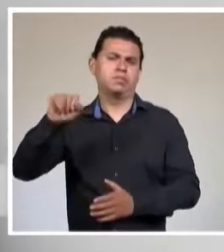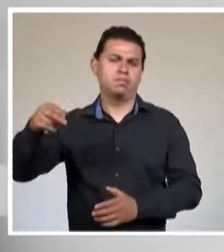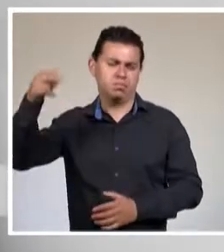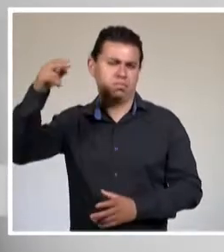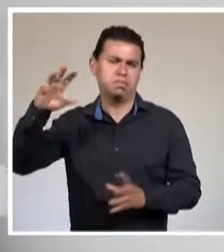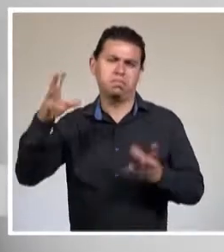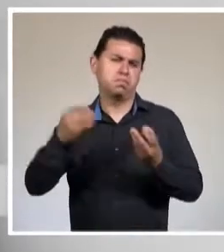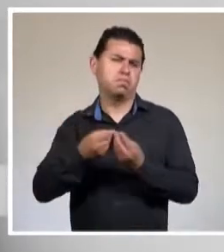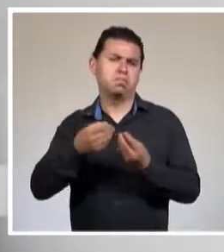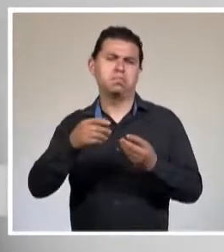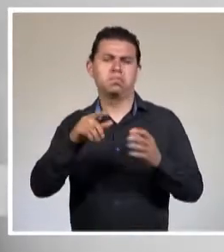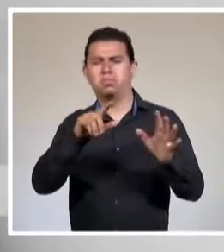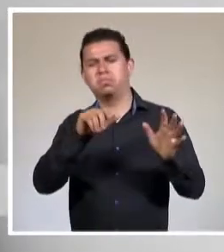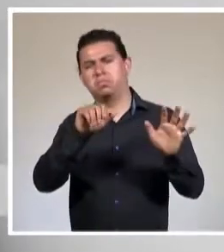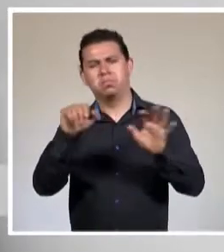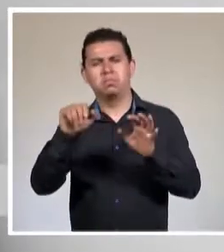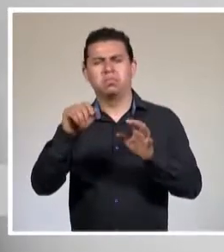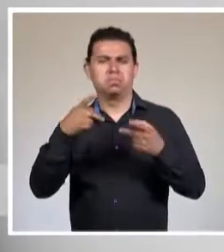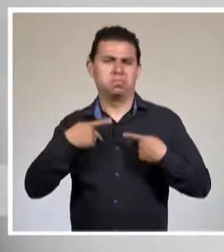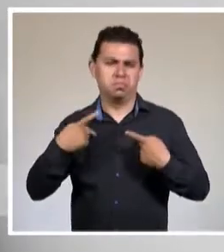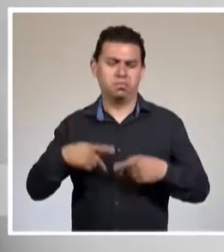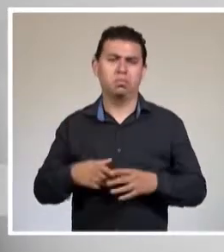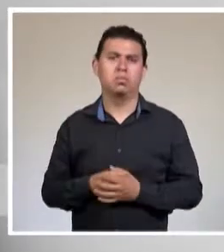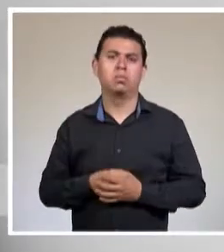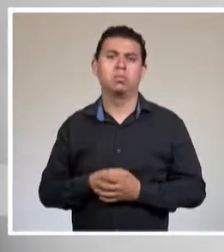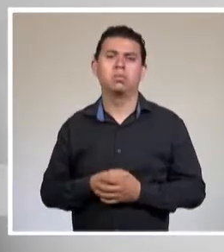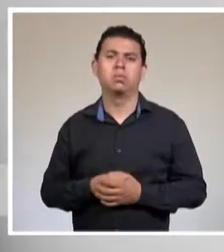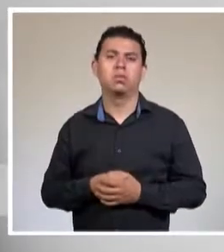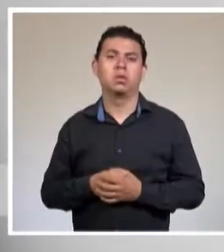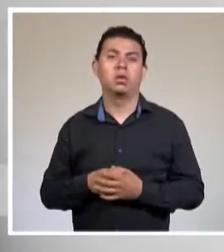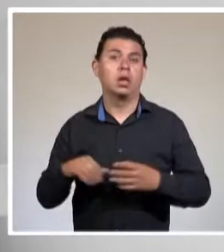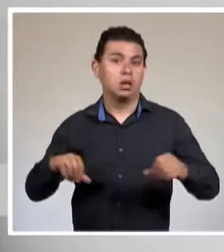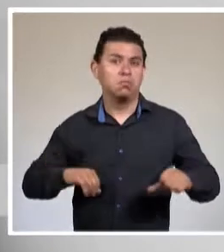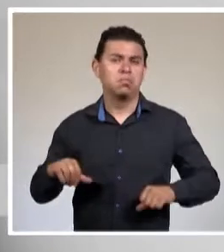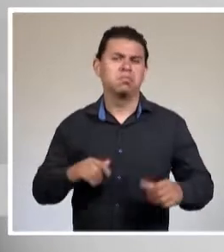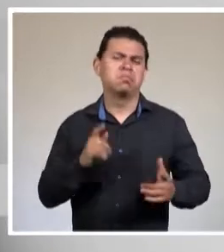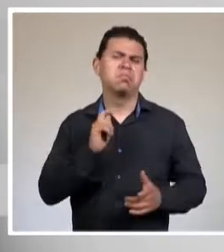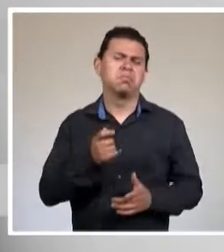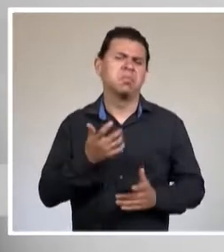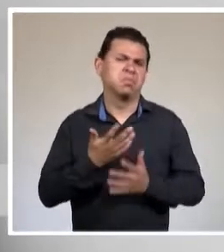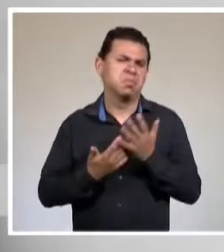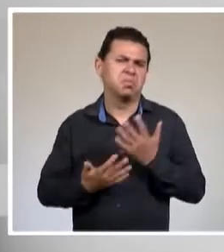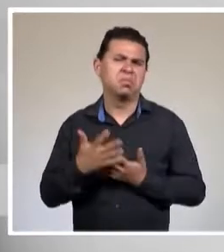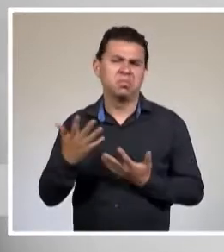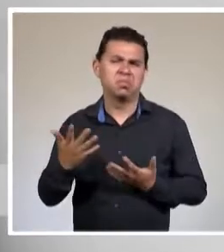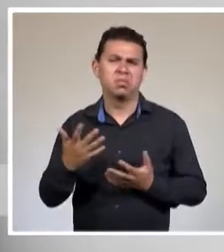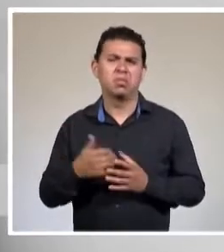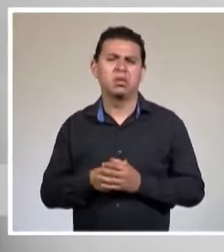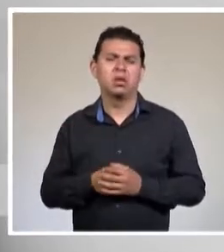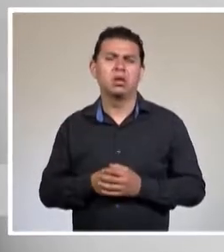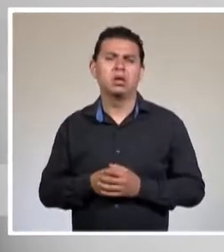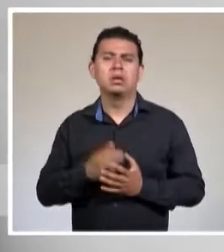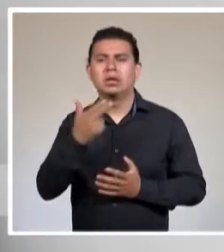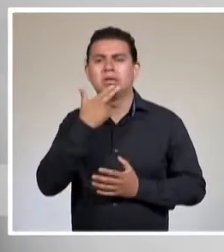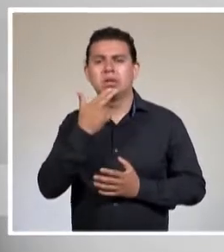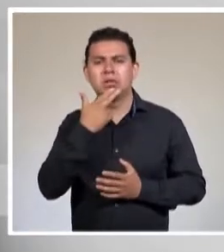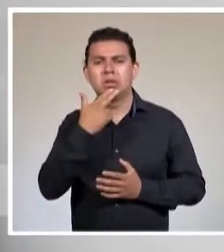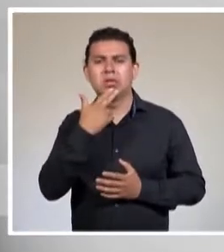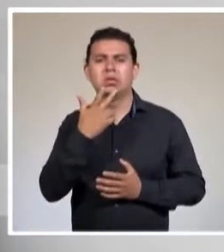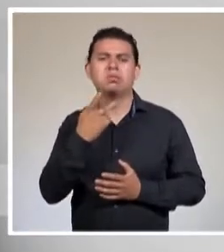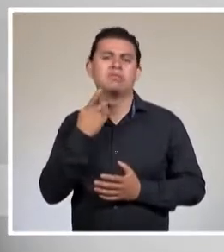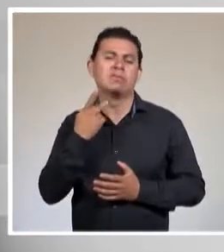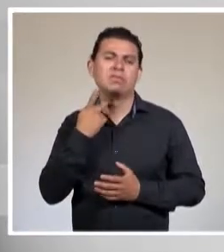alrededor de 300 habitantes una de las principales actividades productivas es la prestación de servicios turísticos